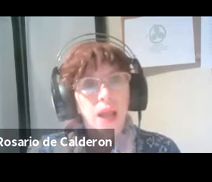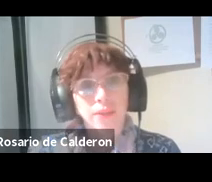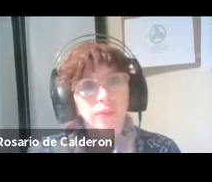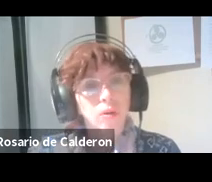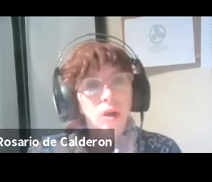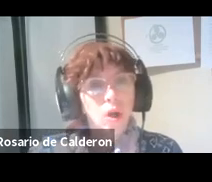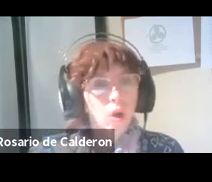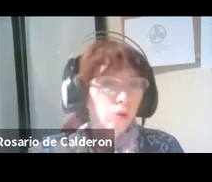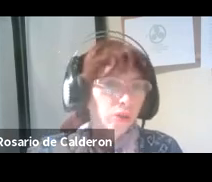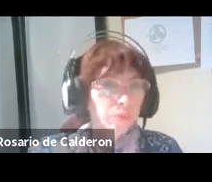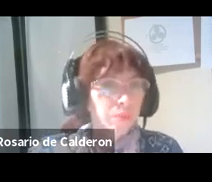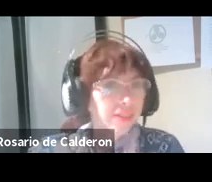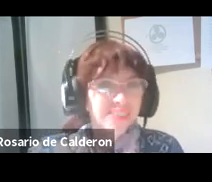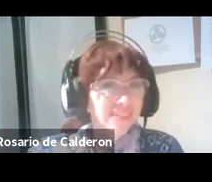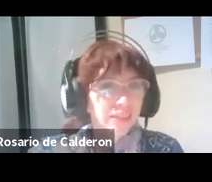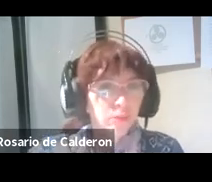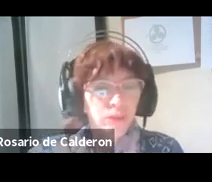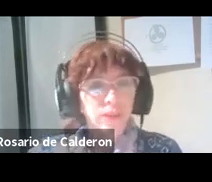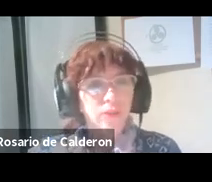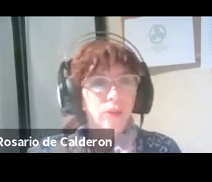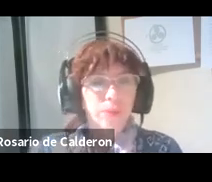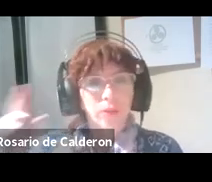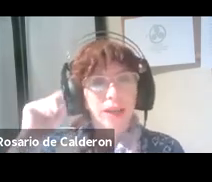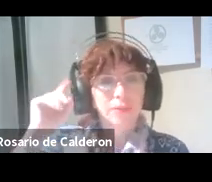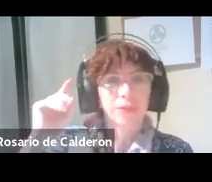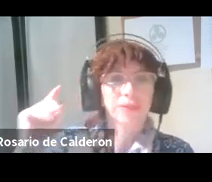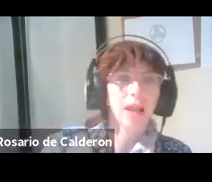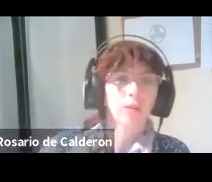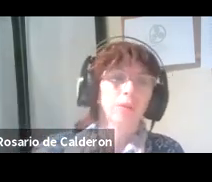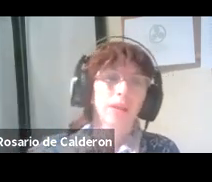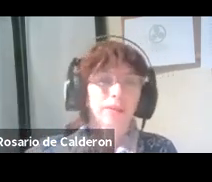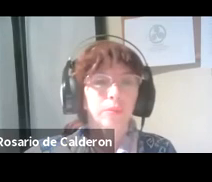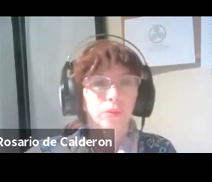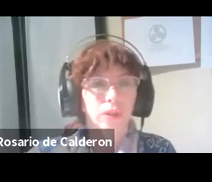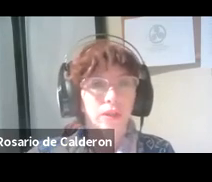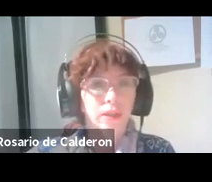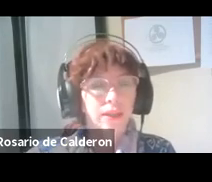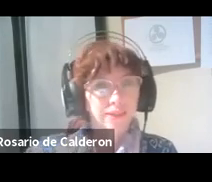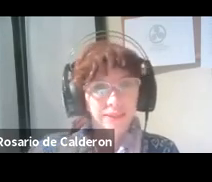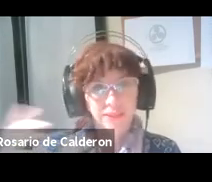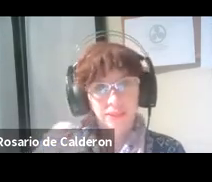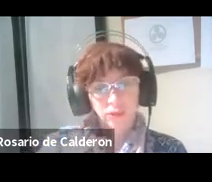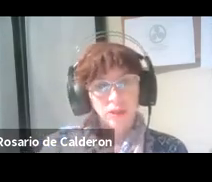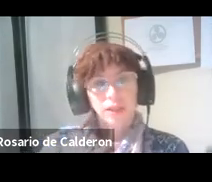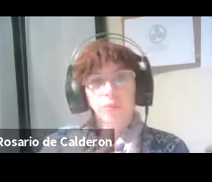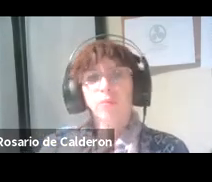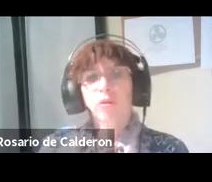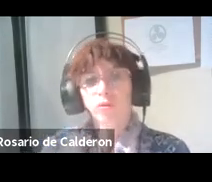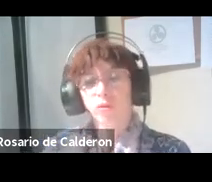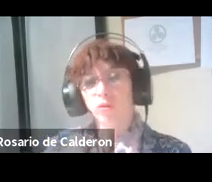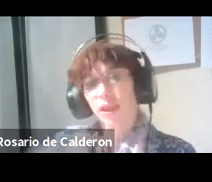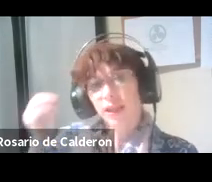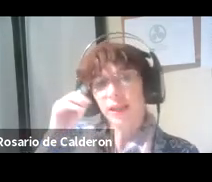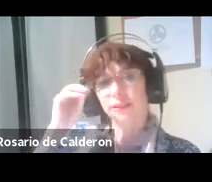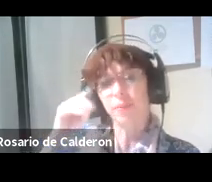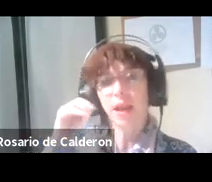no tiene un brazo o simplemente es distinto a ti es una persona especial todavía decimos esas distinciones las ponemos nosotros